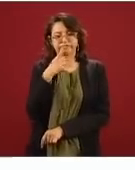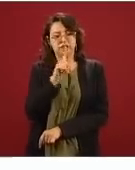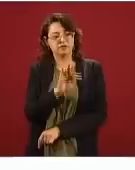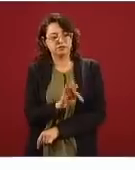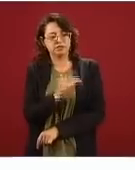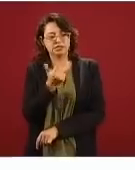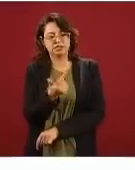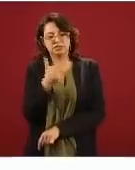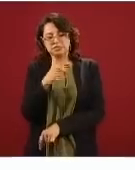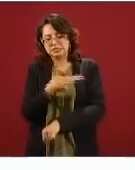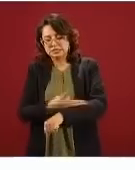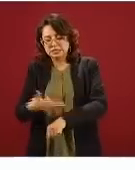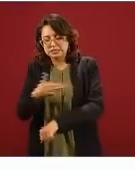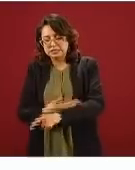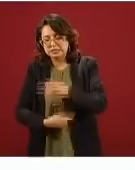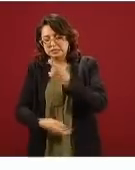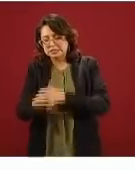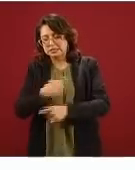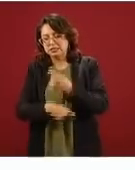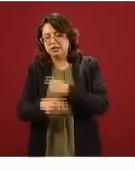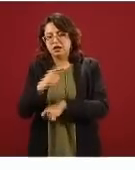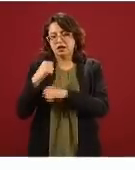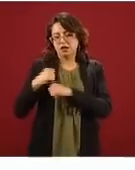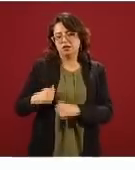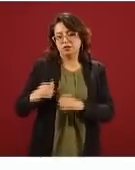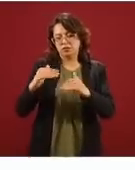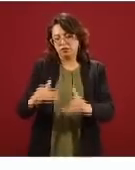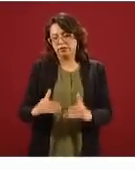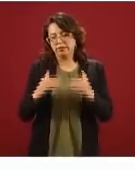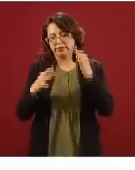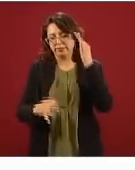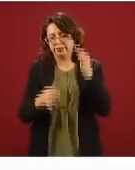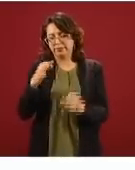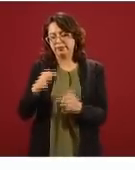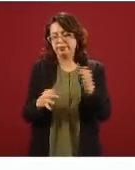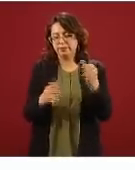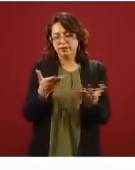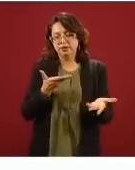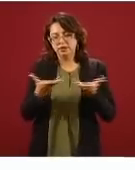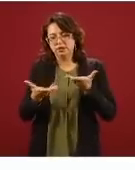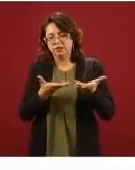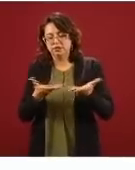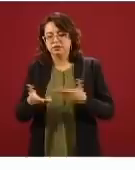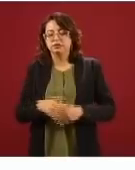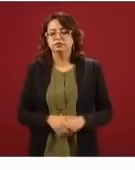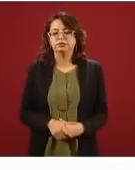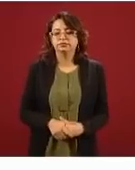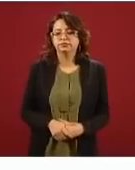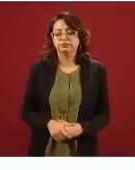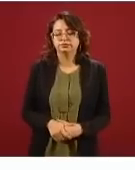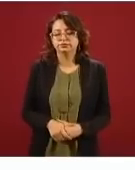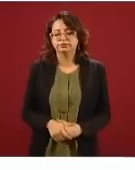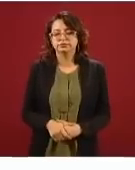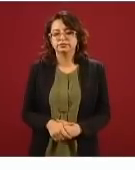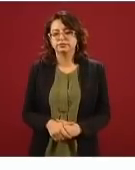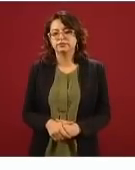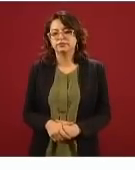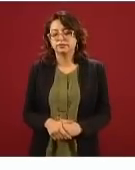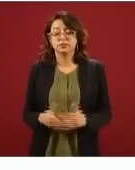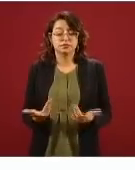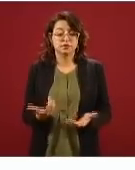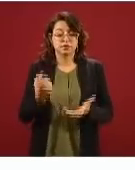República y con el Poder Judicial. Estos saldos serán destinados a programas